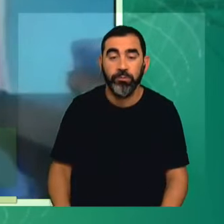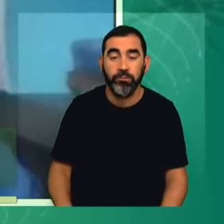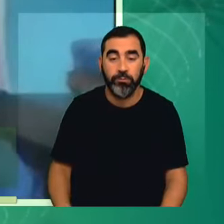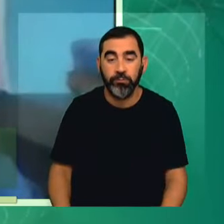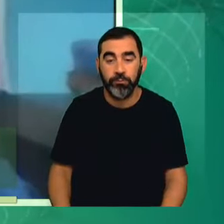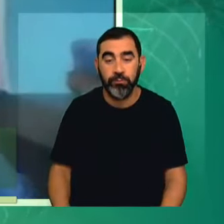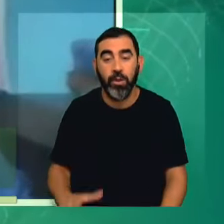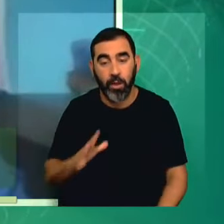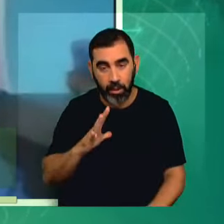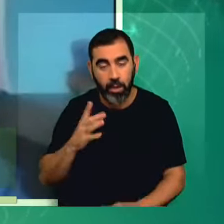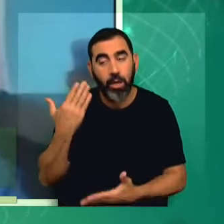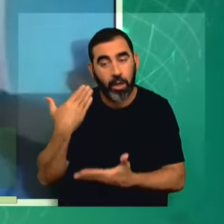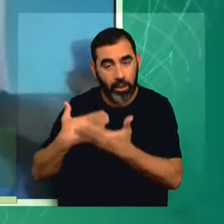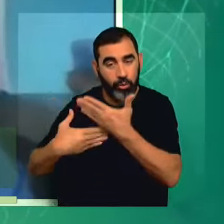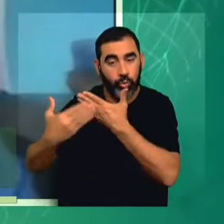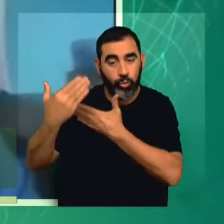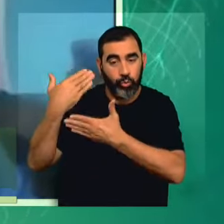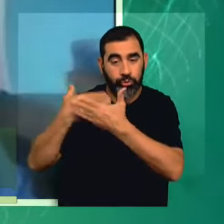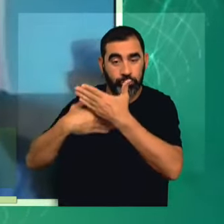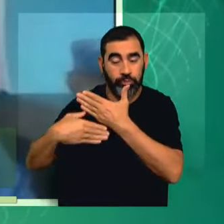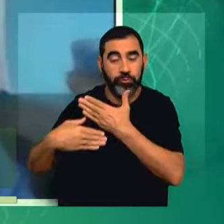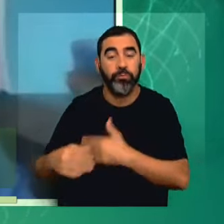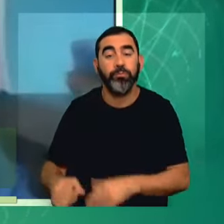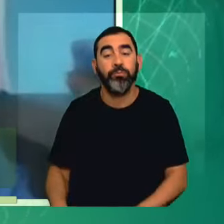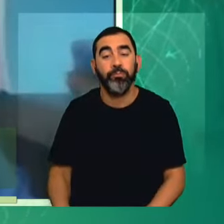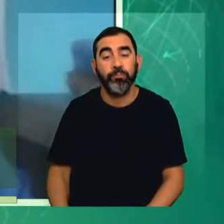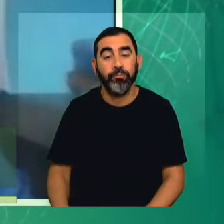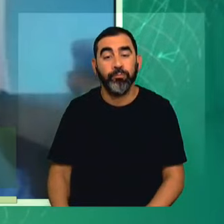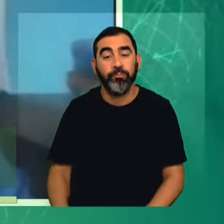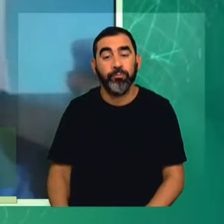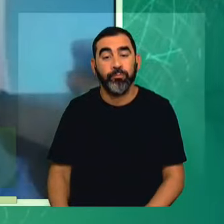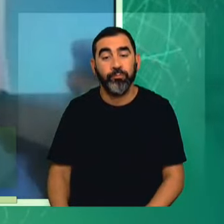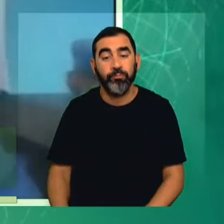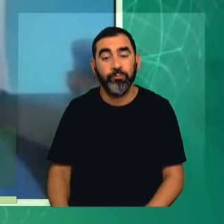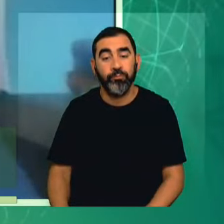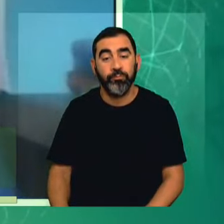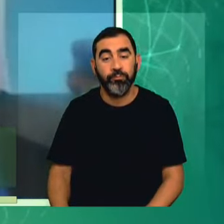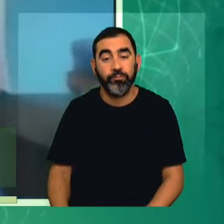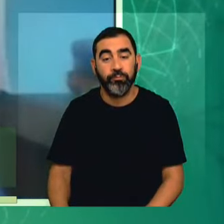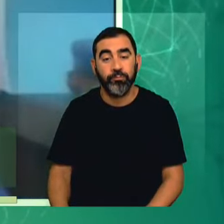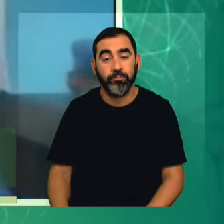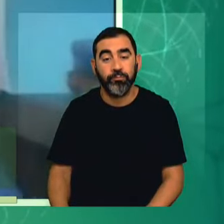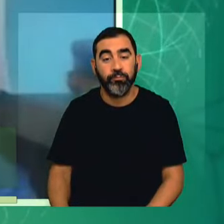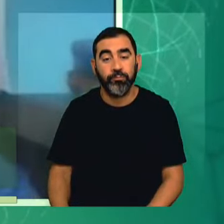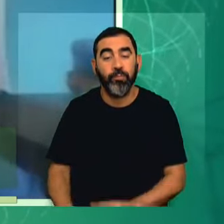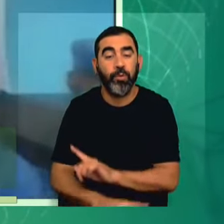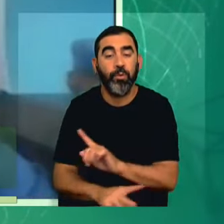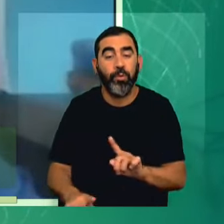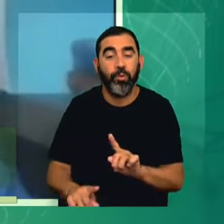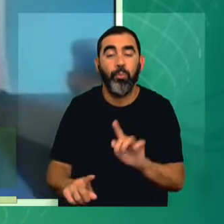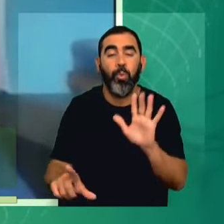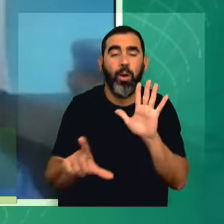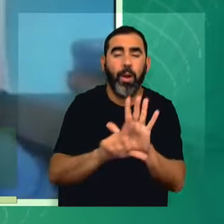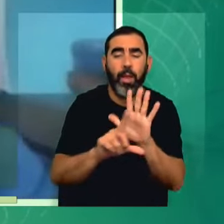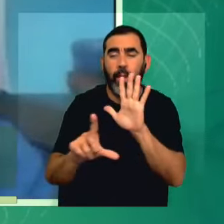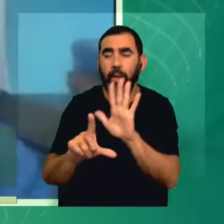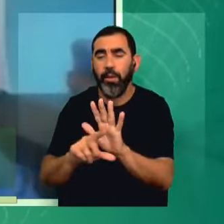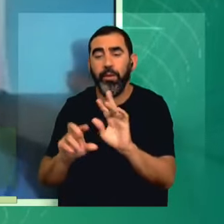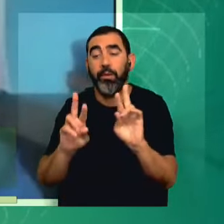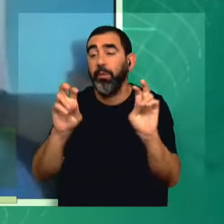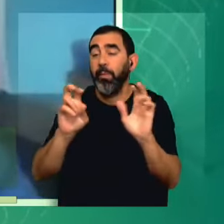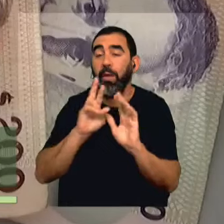fuerte retroceso en realidad Eh Esto no se mide tanto por tal o cual ley sino por